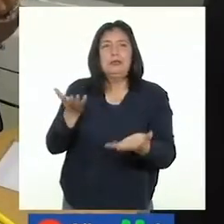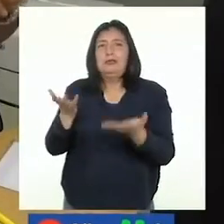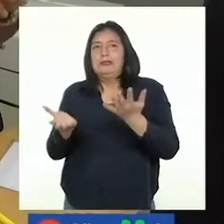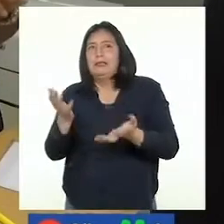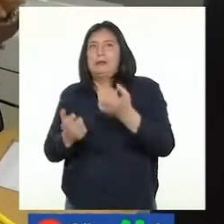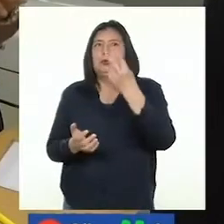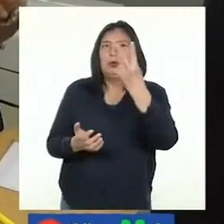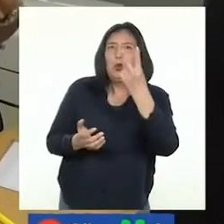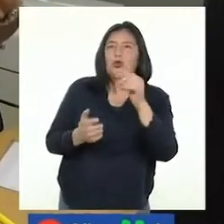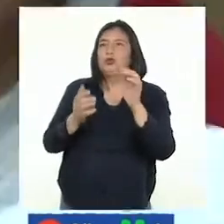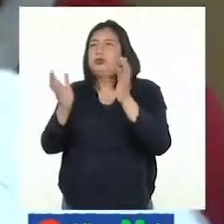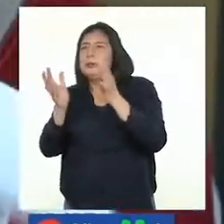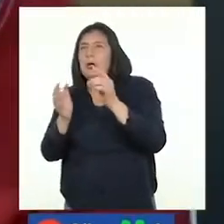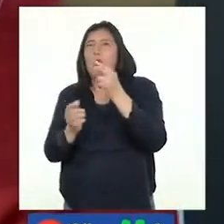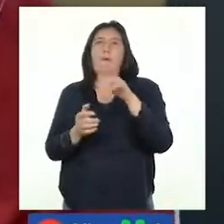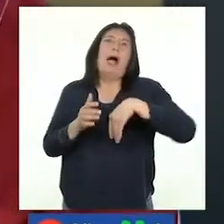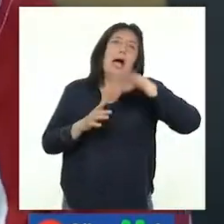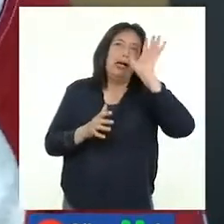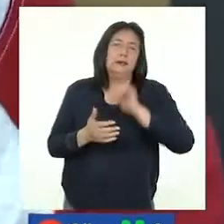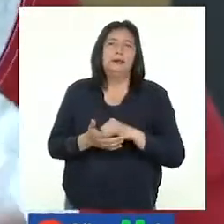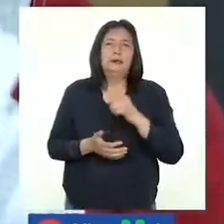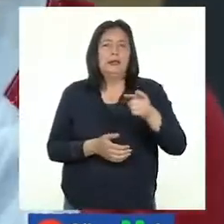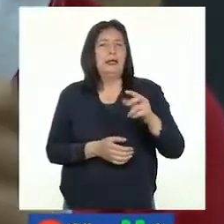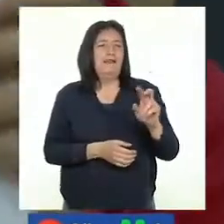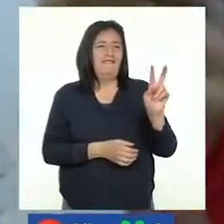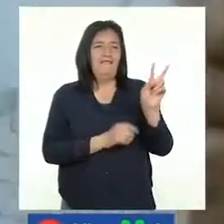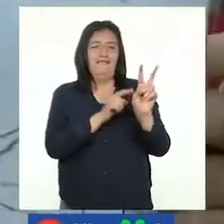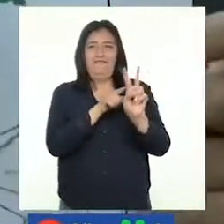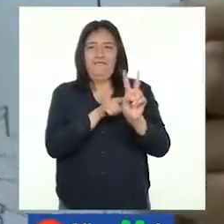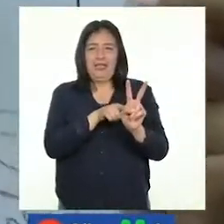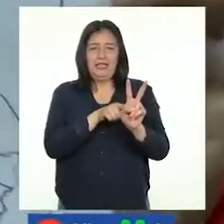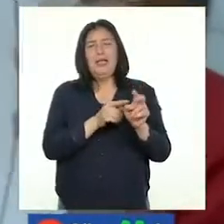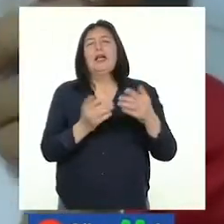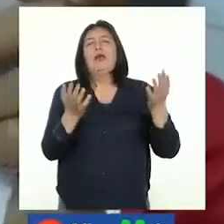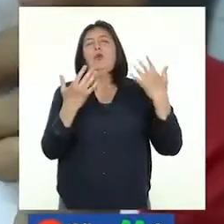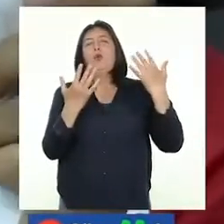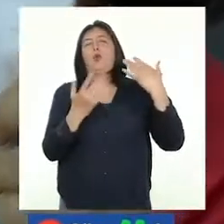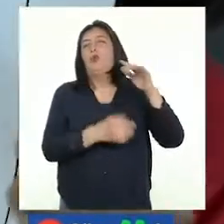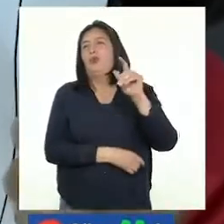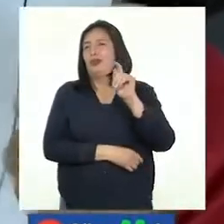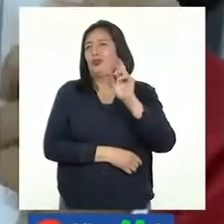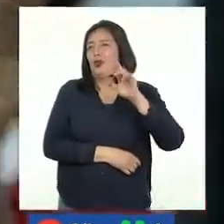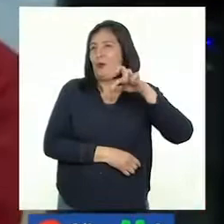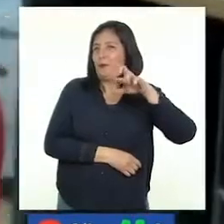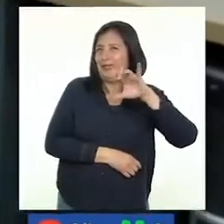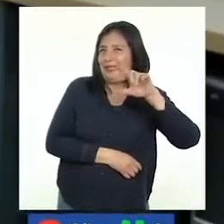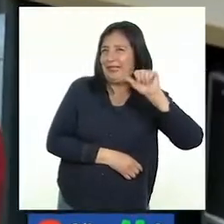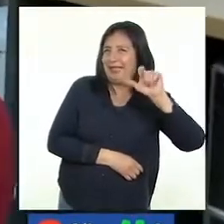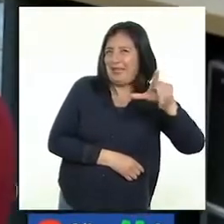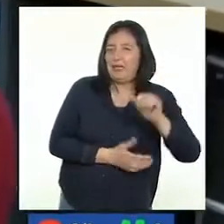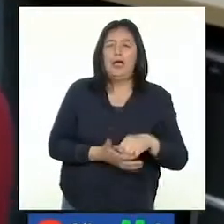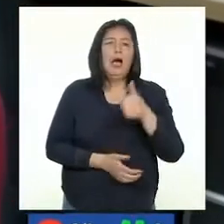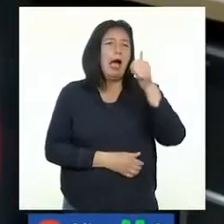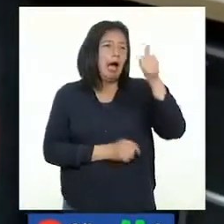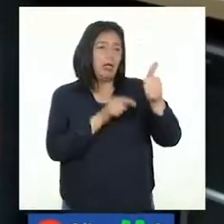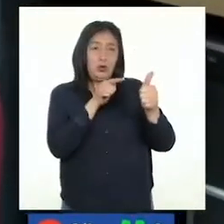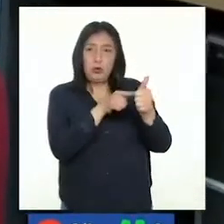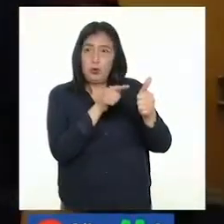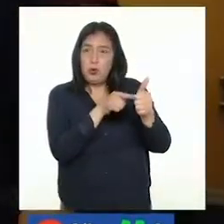climas o más climas, ¿sí? La parte verde sería tropical. La parte azul